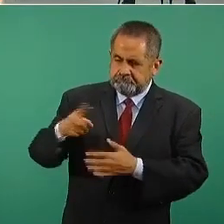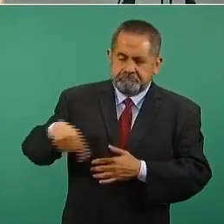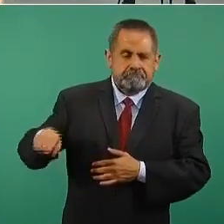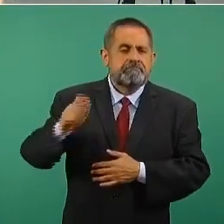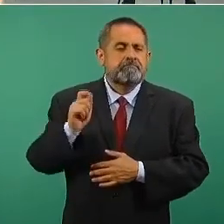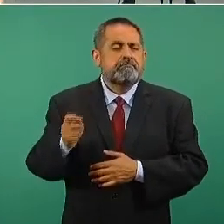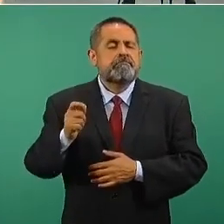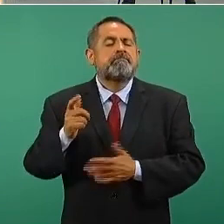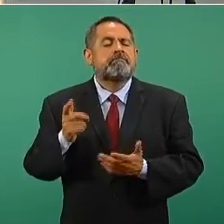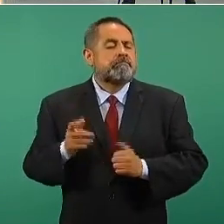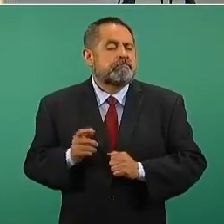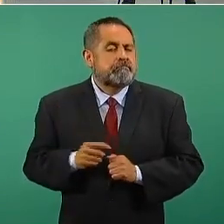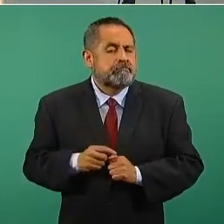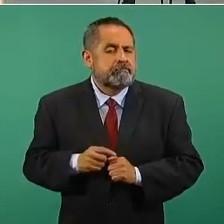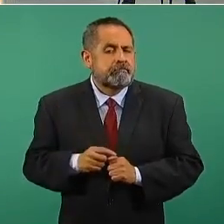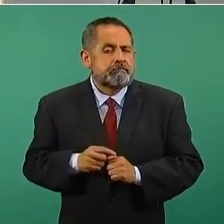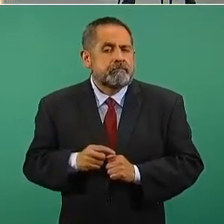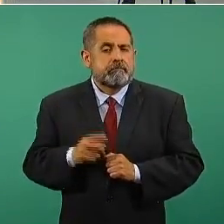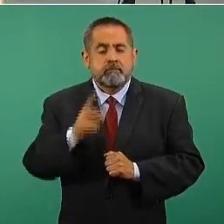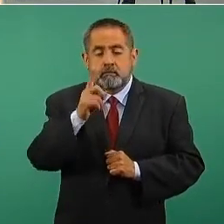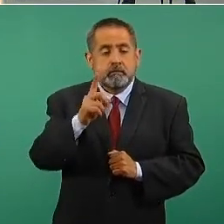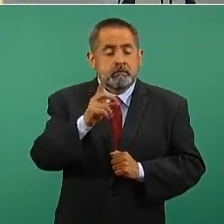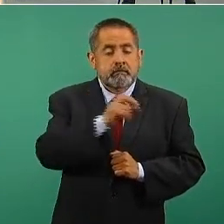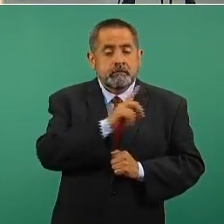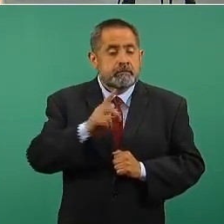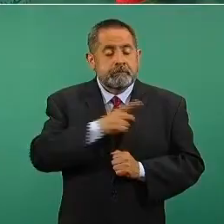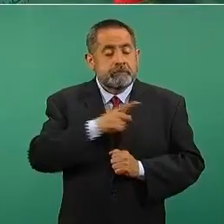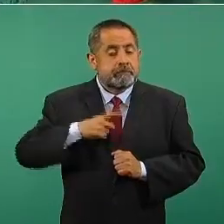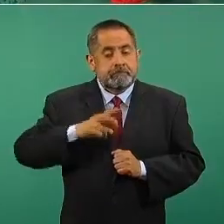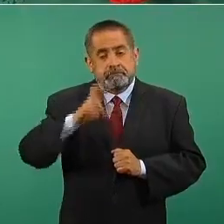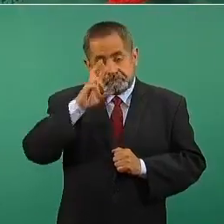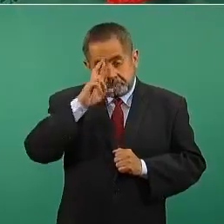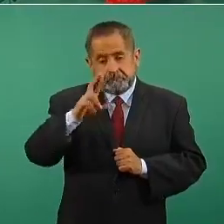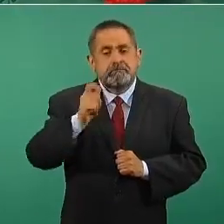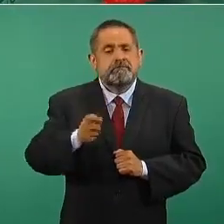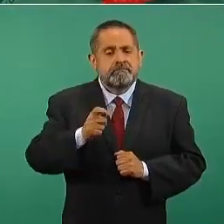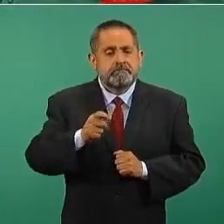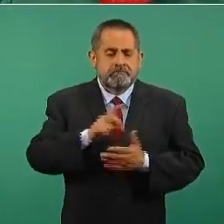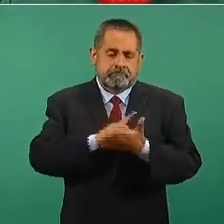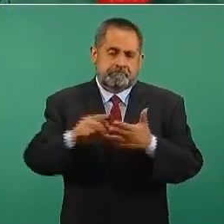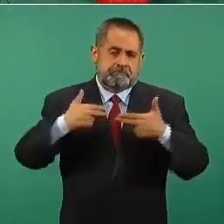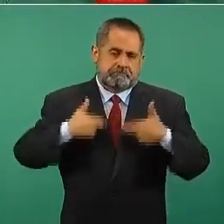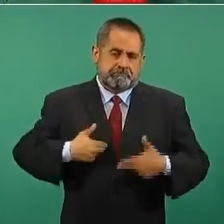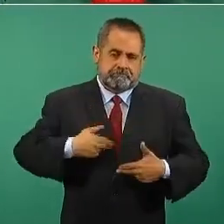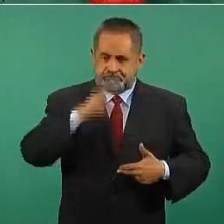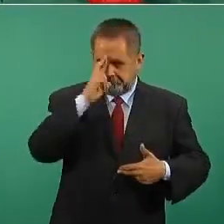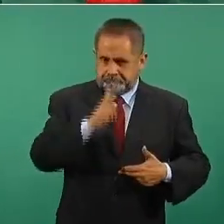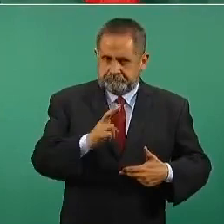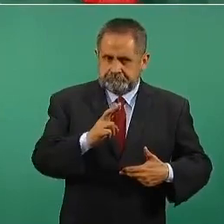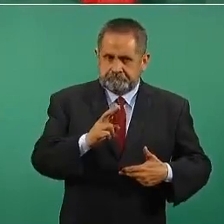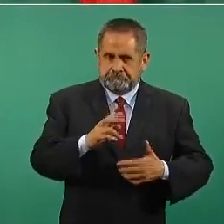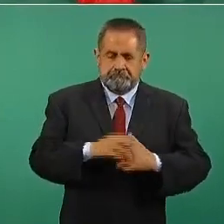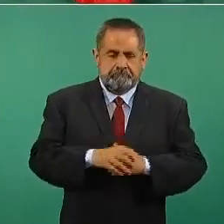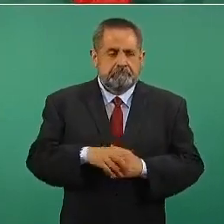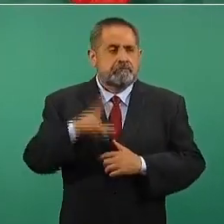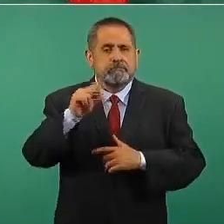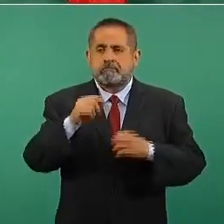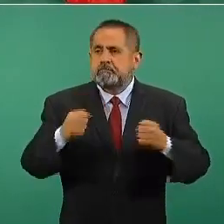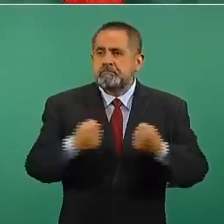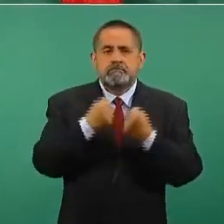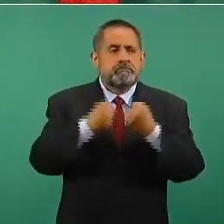mucho todo lo que tenga que ver con el respeto a los derechos humanos, con la no